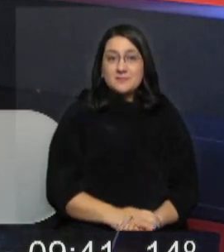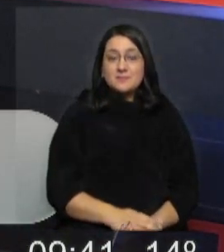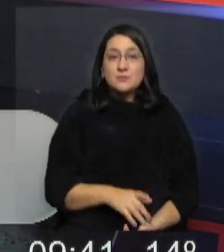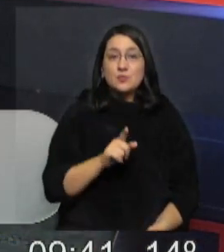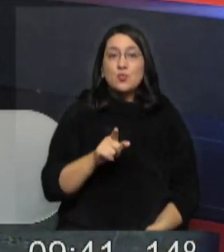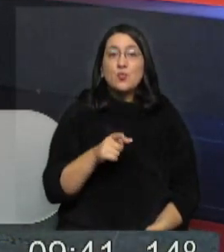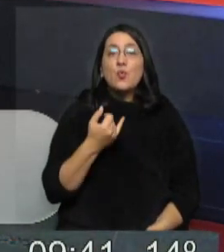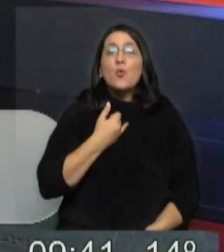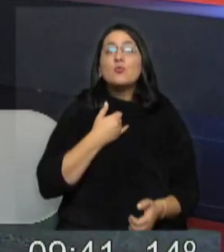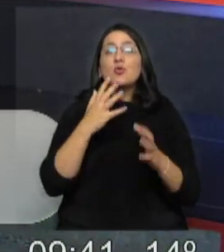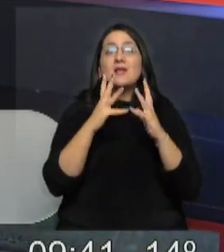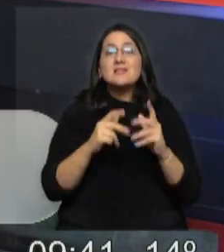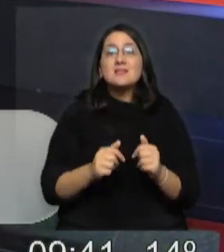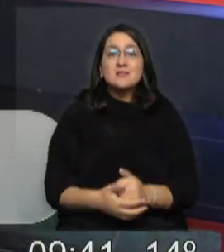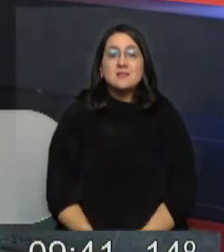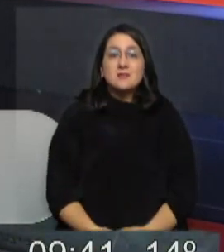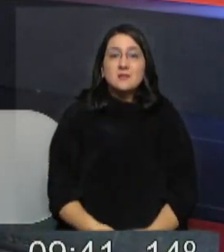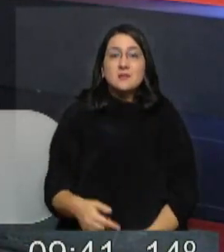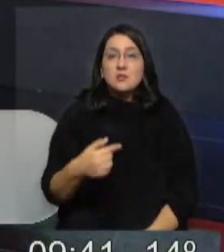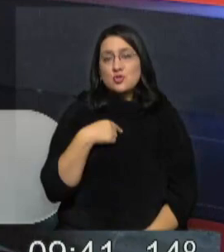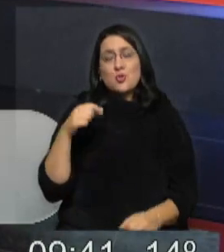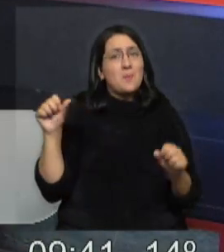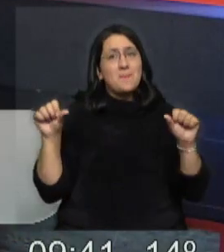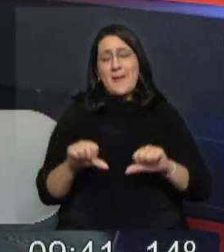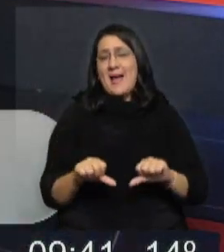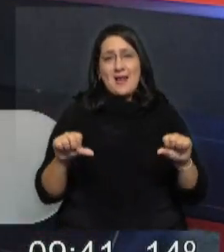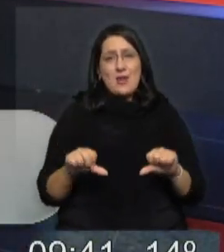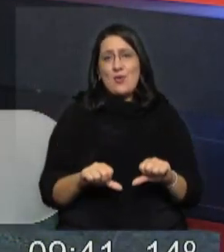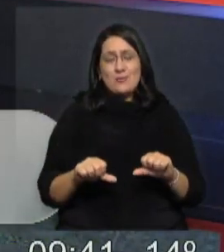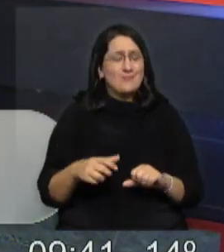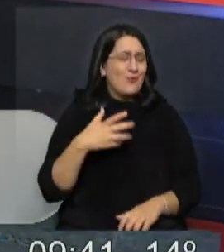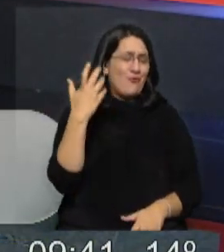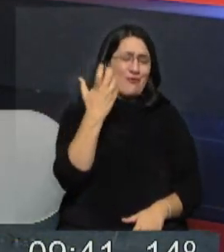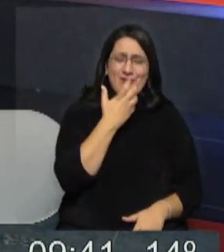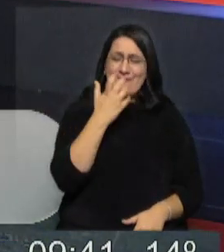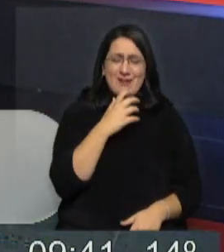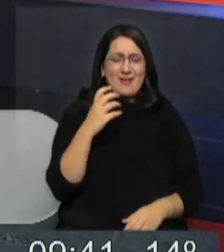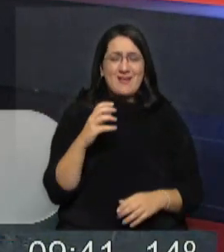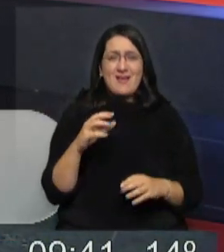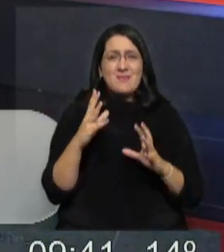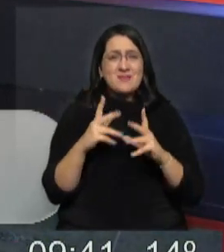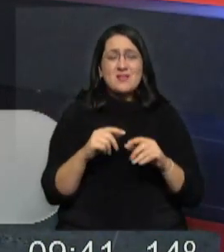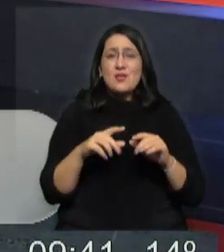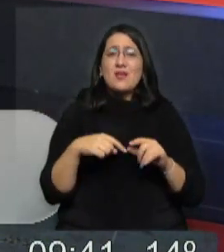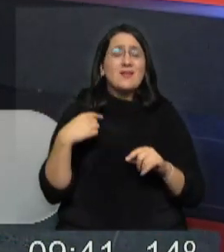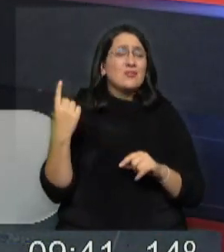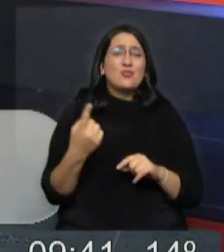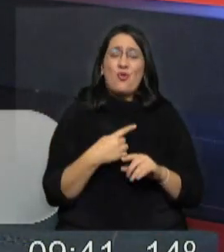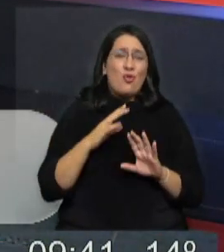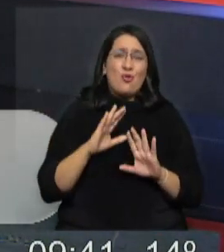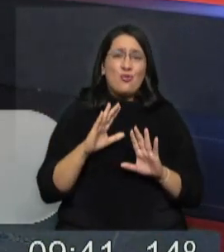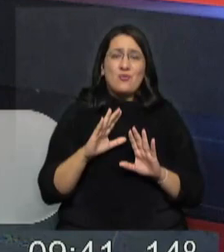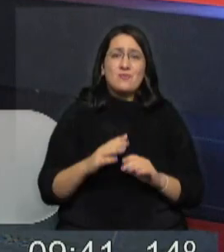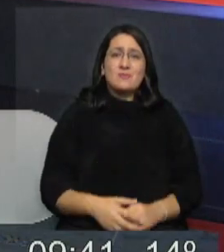Decime. ¿Cómo sos de tu administración? Yo soy muy mal administrador. Soy pésimo administrador en todas las esferas de la vida, Fito. No solo en